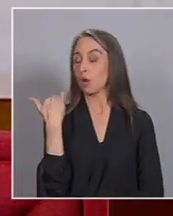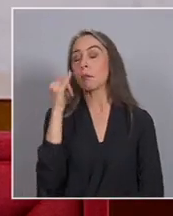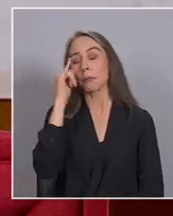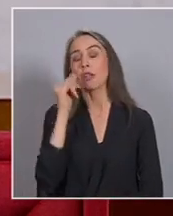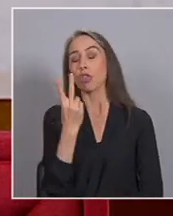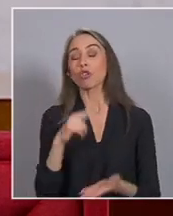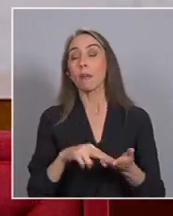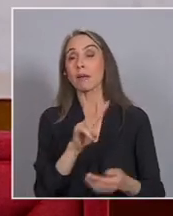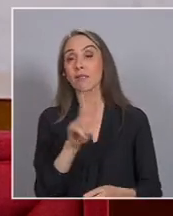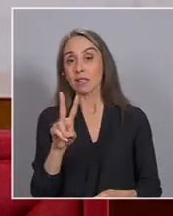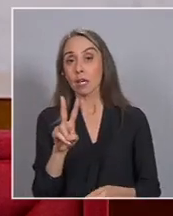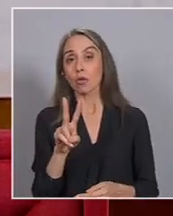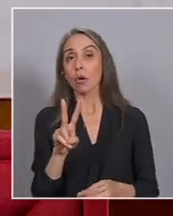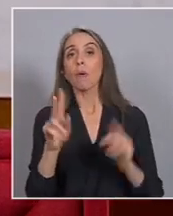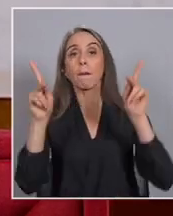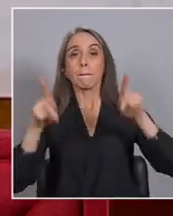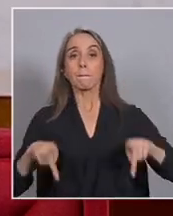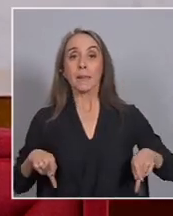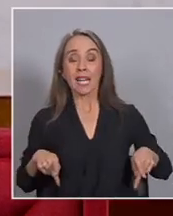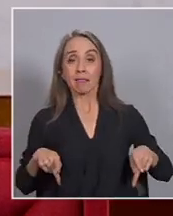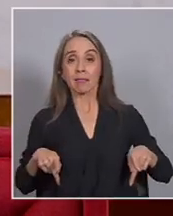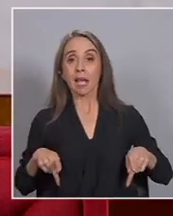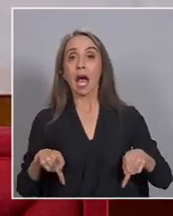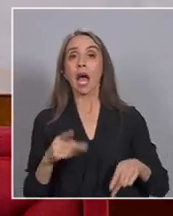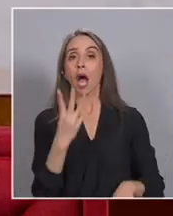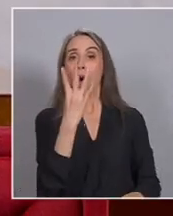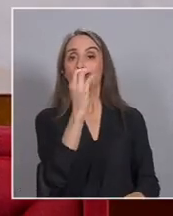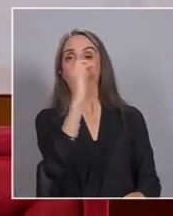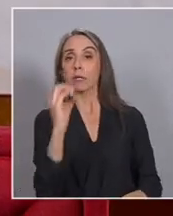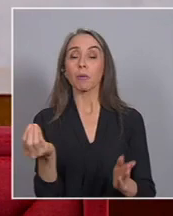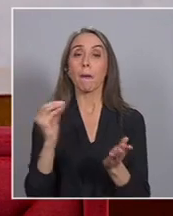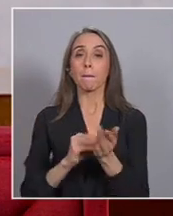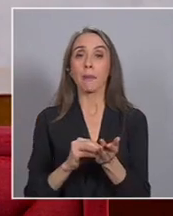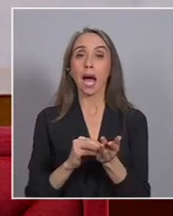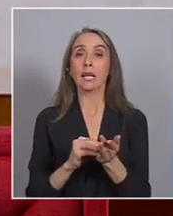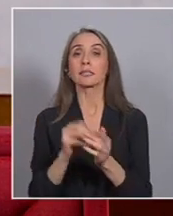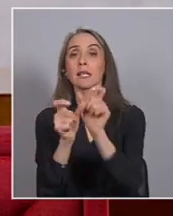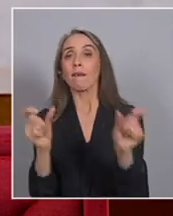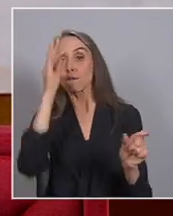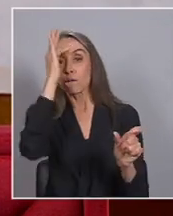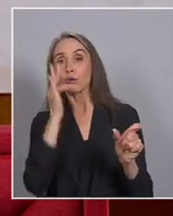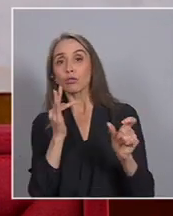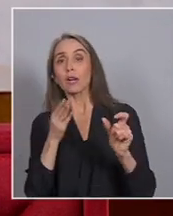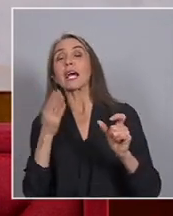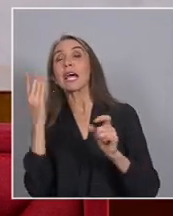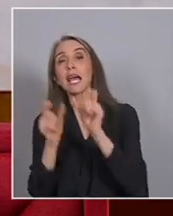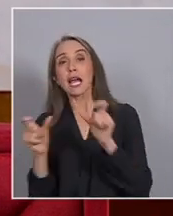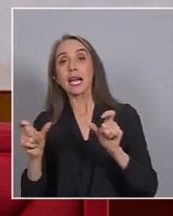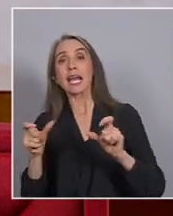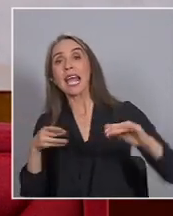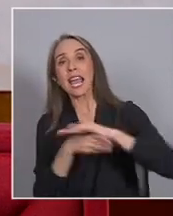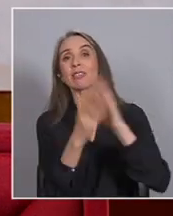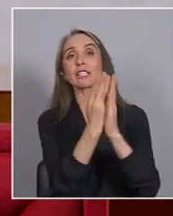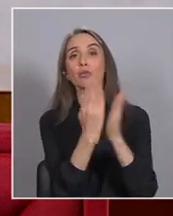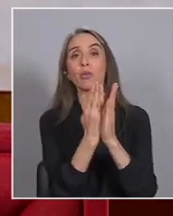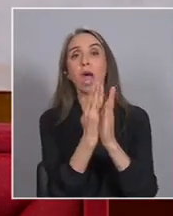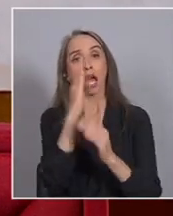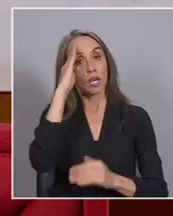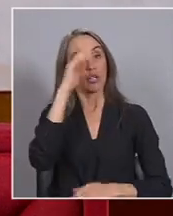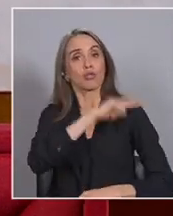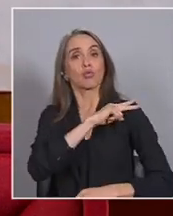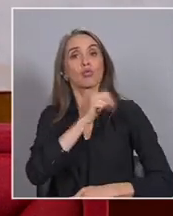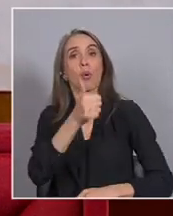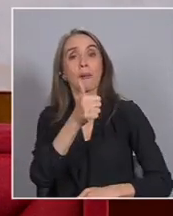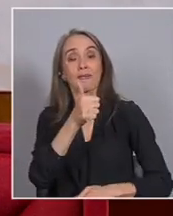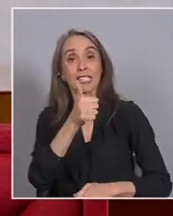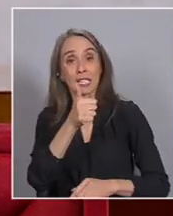el 2022, nos pusimos como meta aumentar en un 40% el ingreso a la escuela de suboficiales para recuperar los niveles prepandemia,